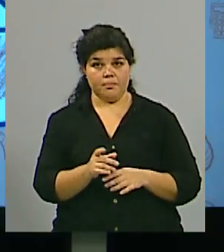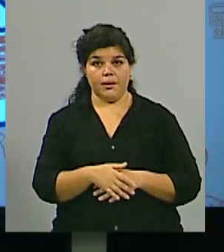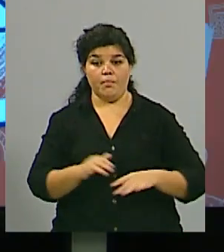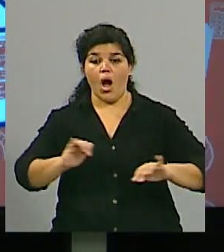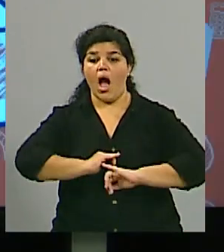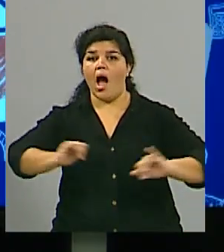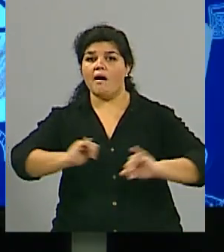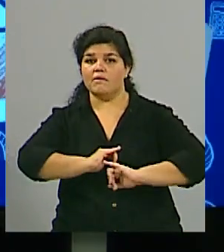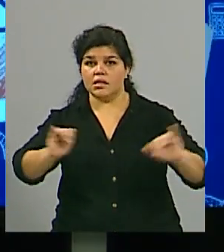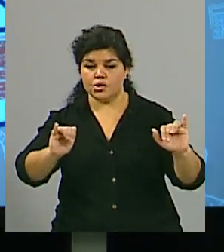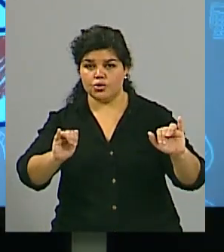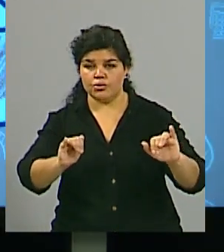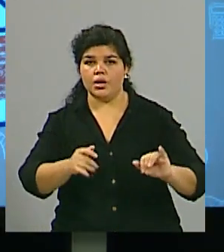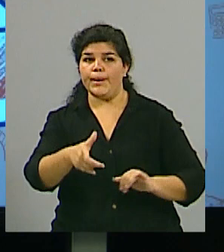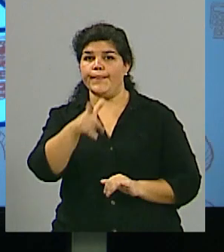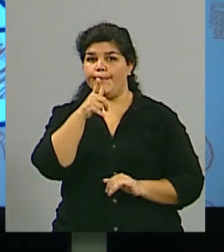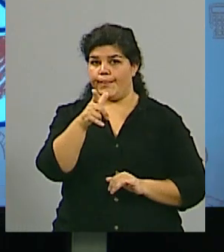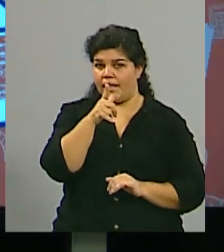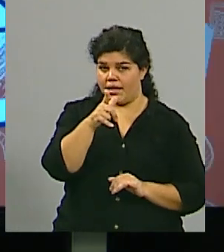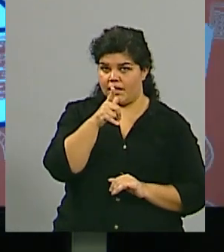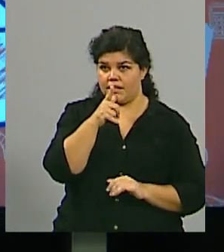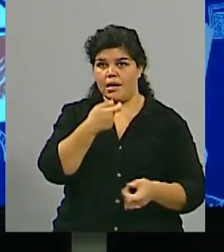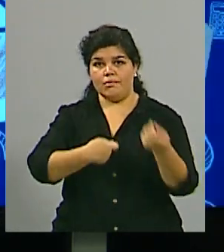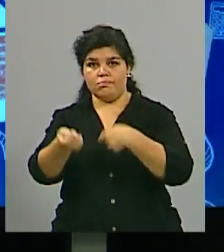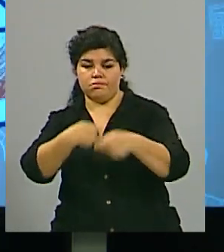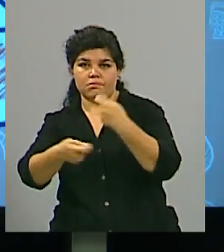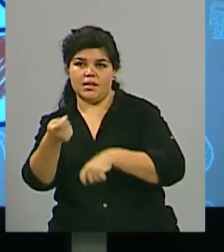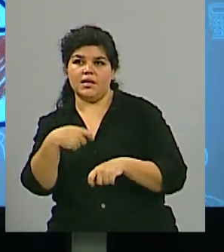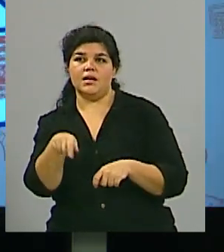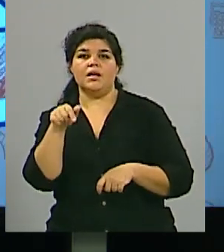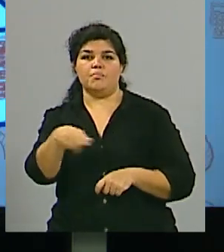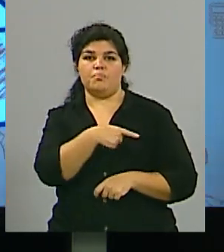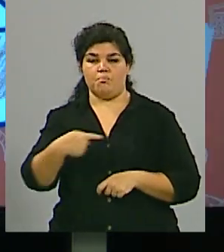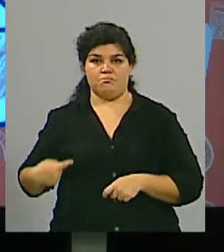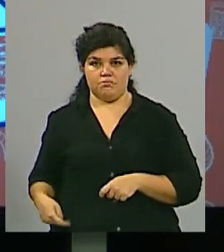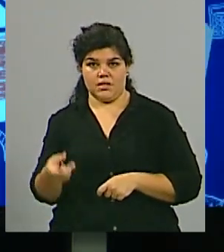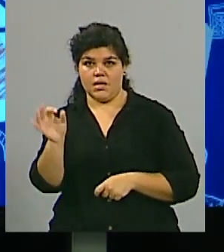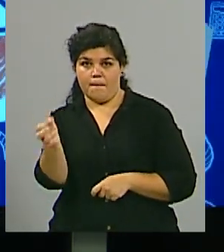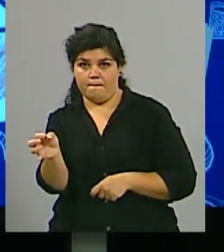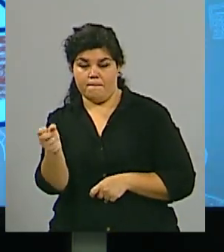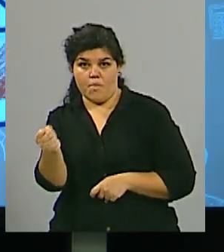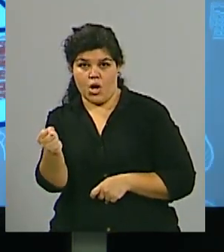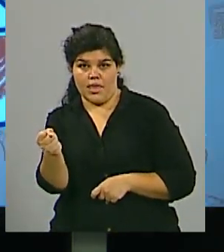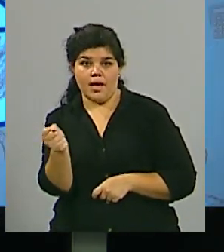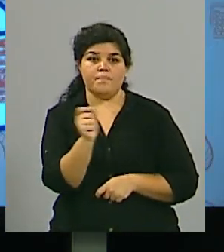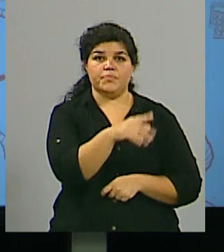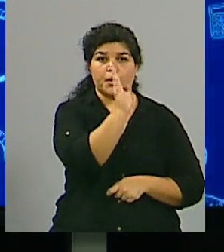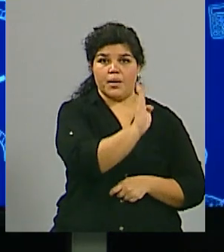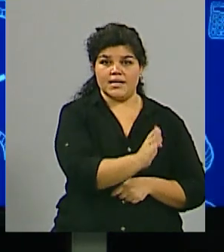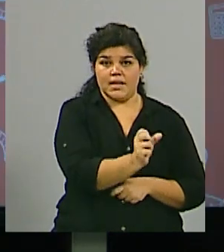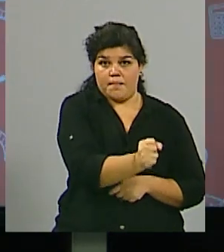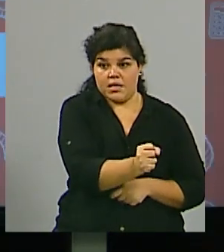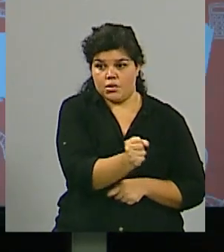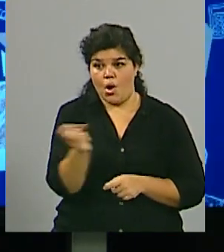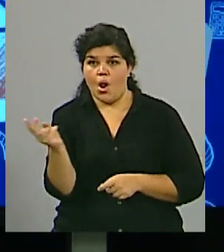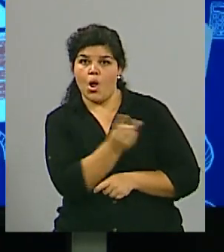a realizar transacciones entre el renminbi, que es la moneda china, y el real, que es la de Brasil, lo mismo se anunció